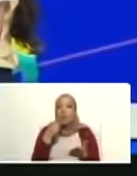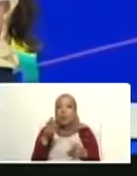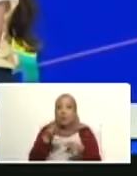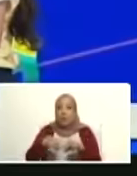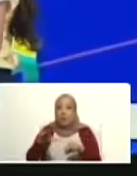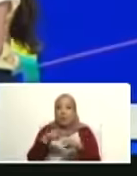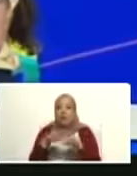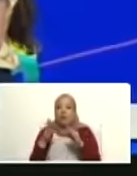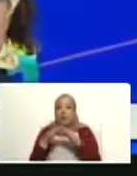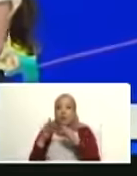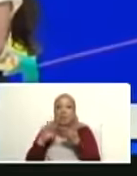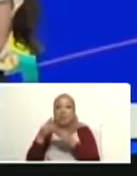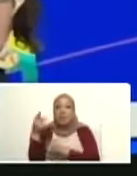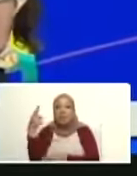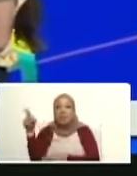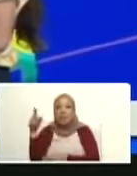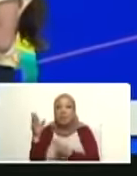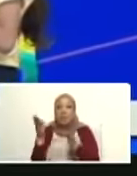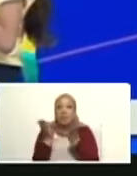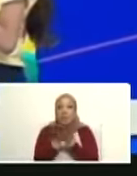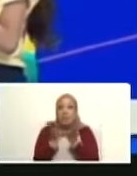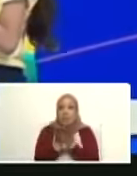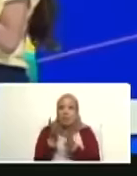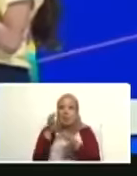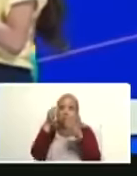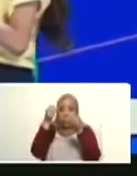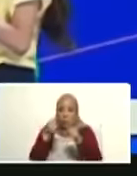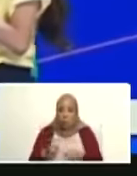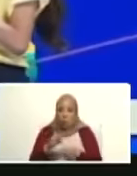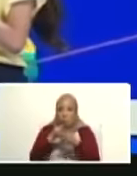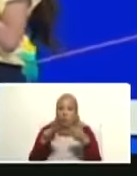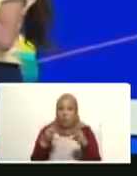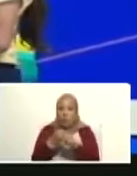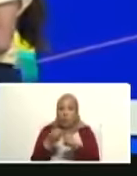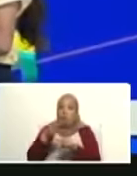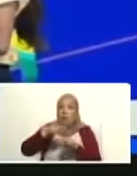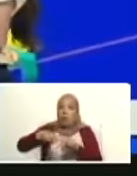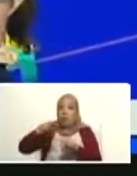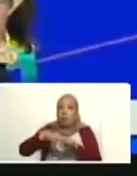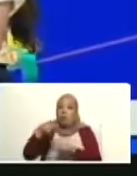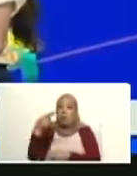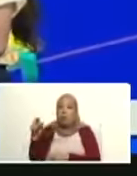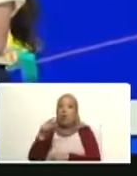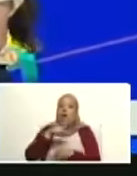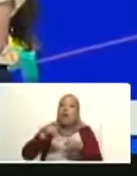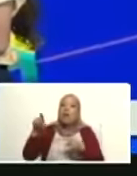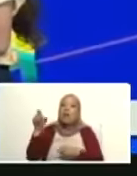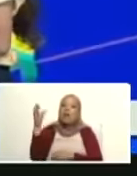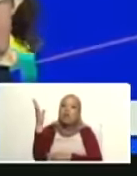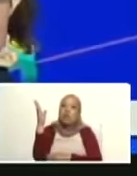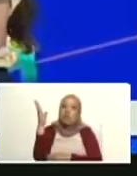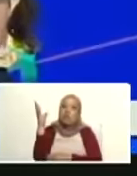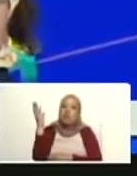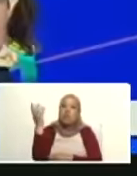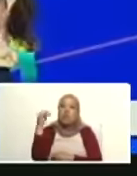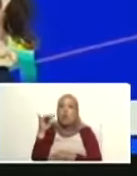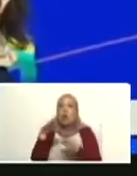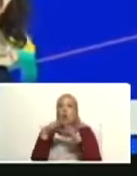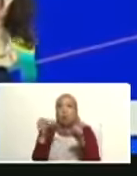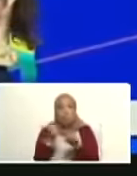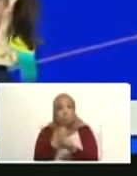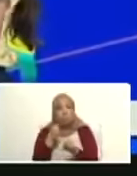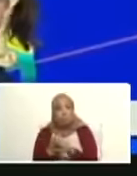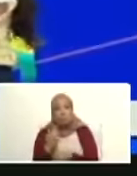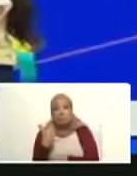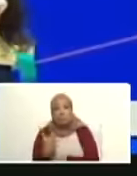yo tengo en las parroquias, porque ya he consolidado niños de la parroquia Altagracia, Candelaria y Catedral. Y la